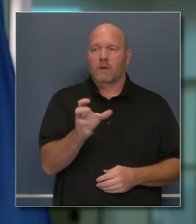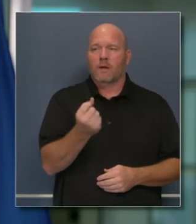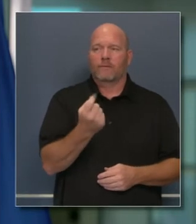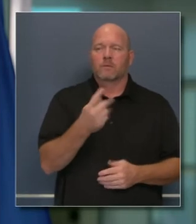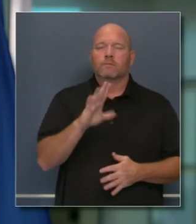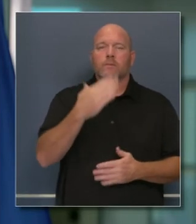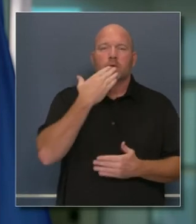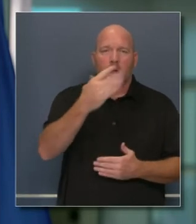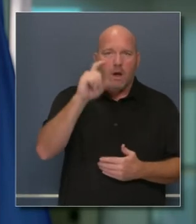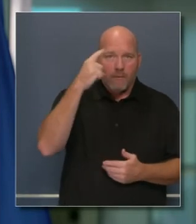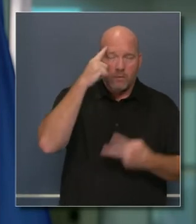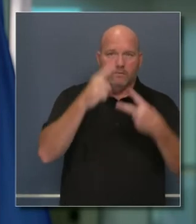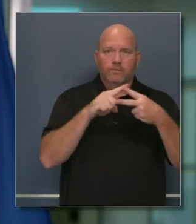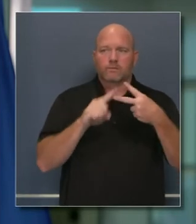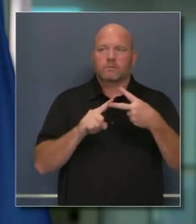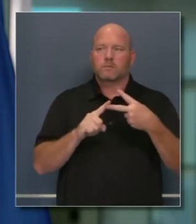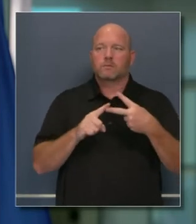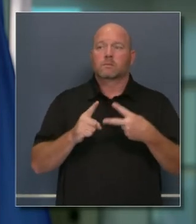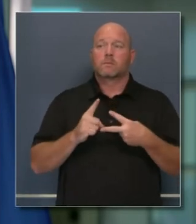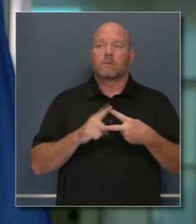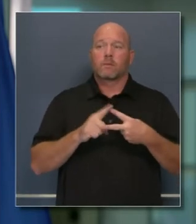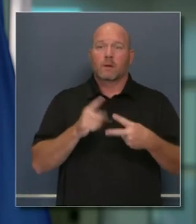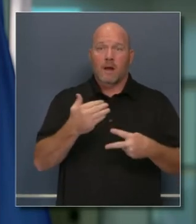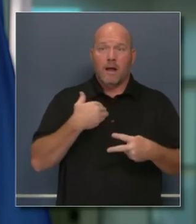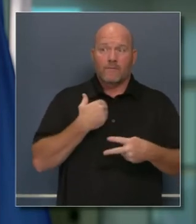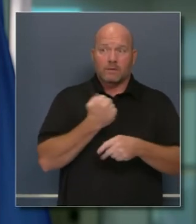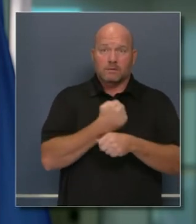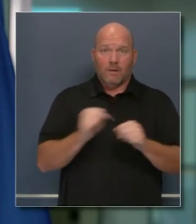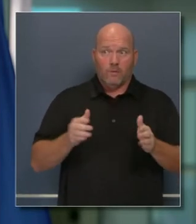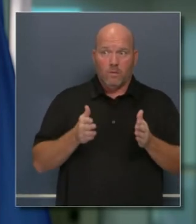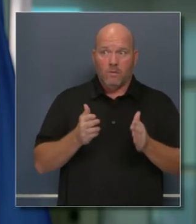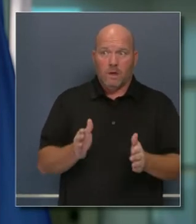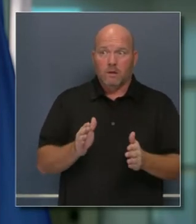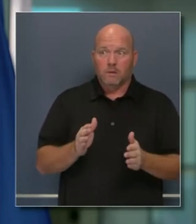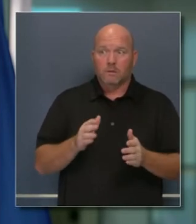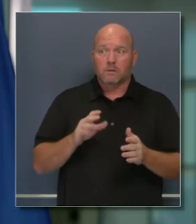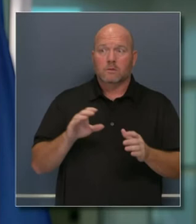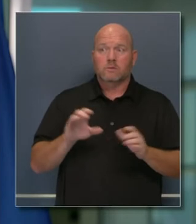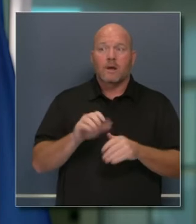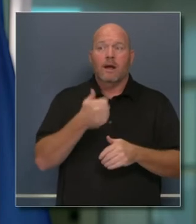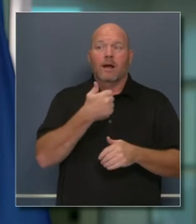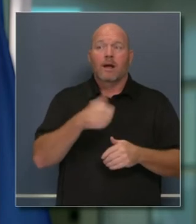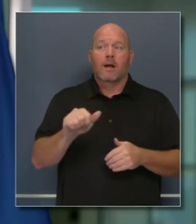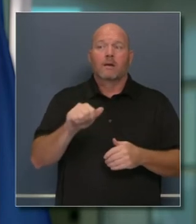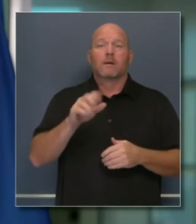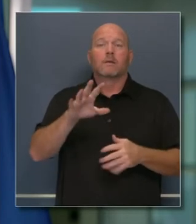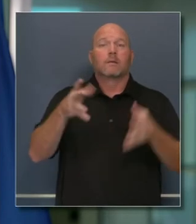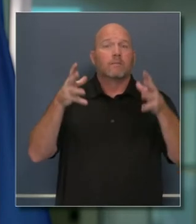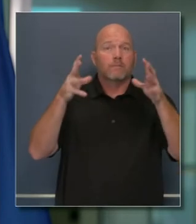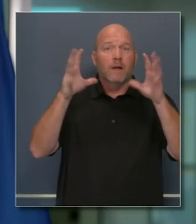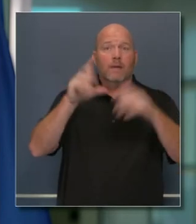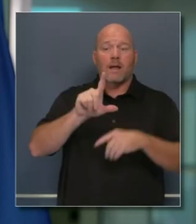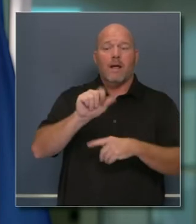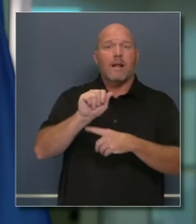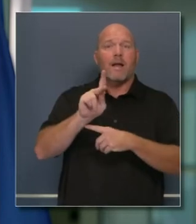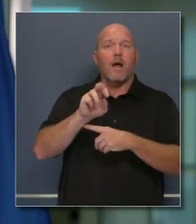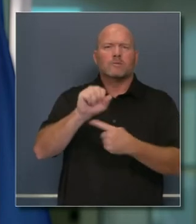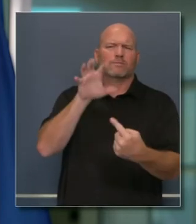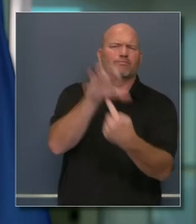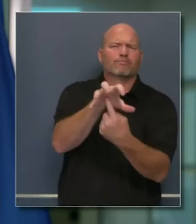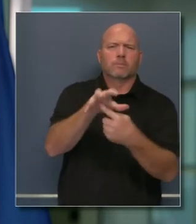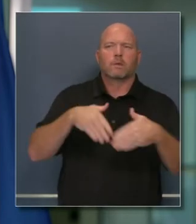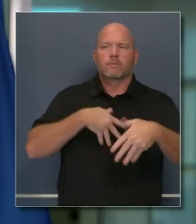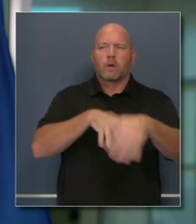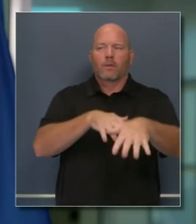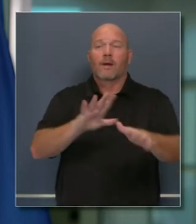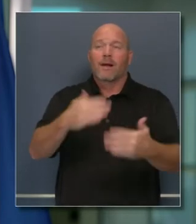Gracias. Dos preguntas. Si hay una manera segura para poder hacer un desfile del